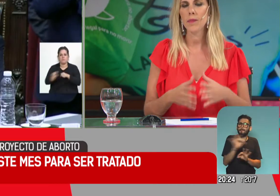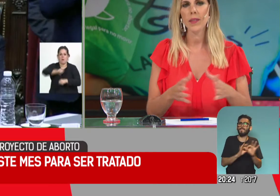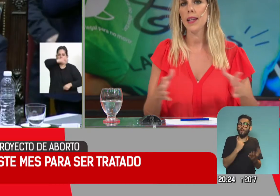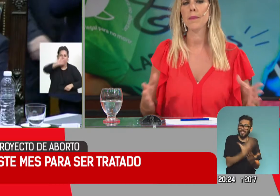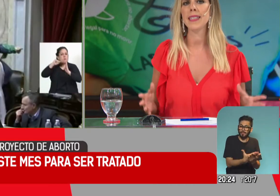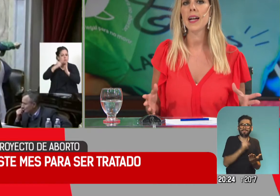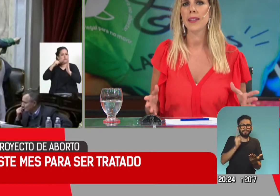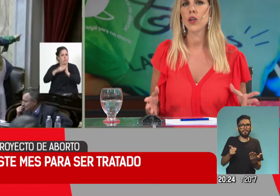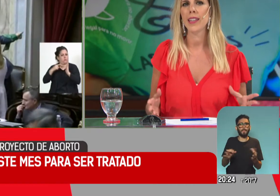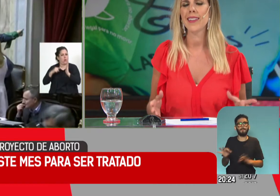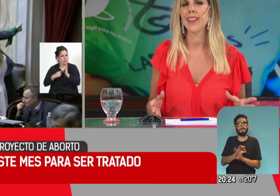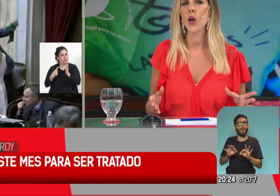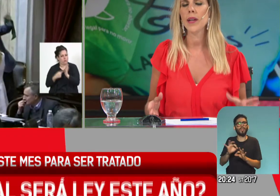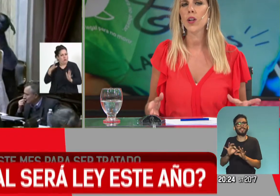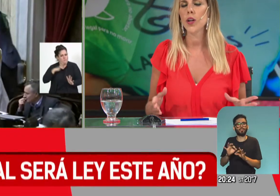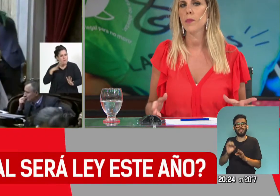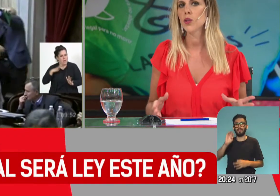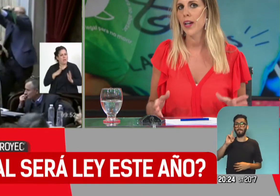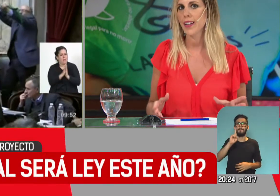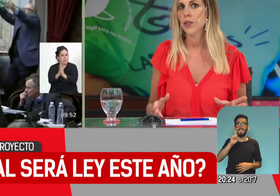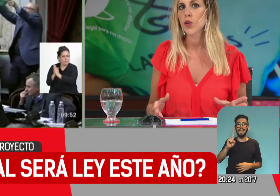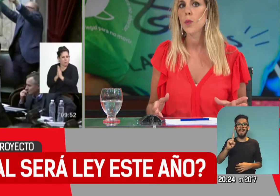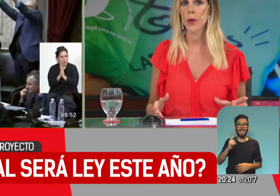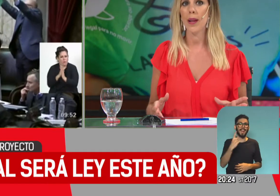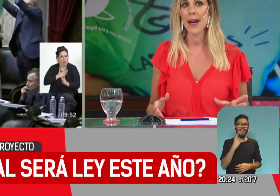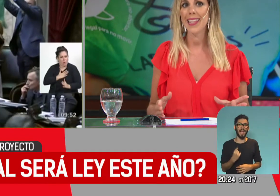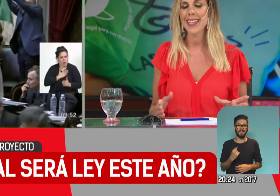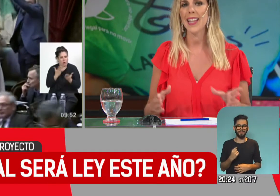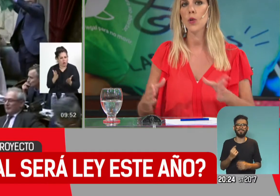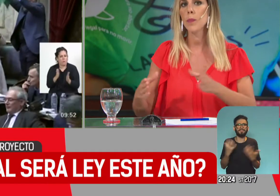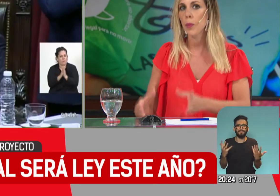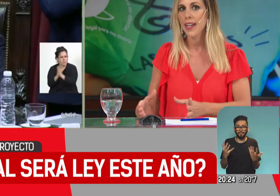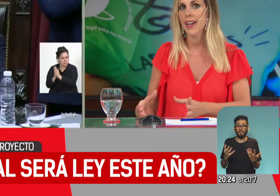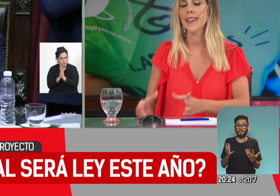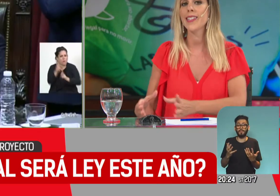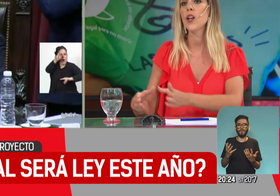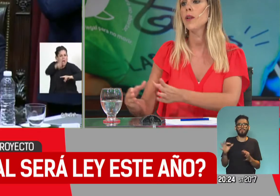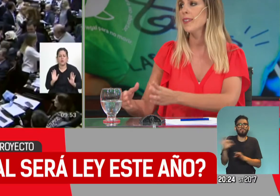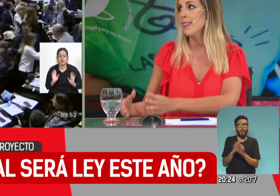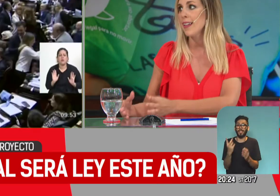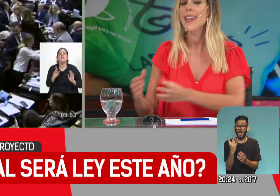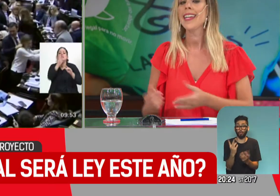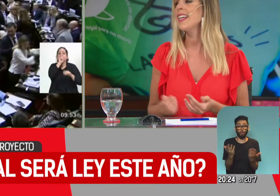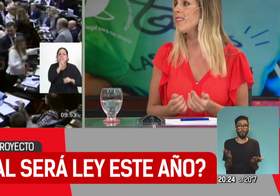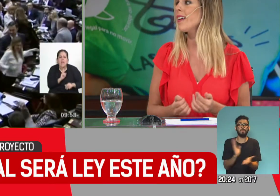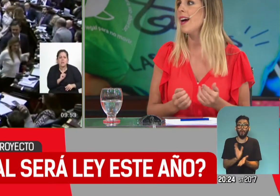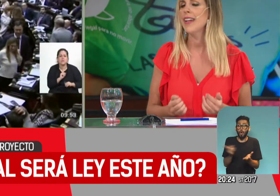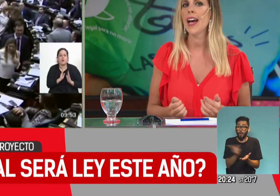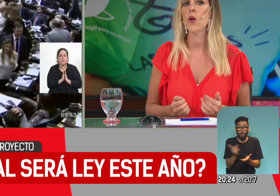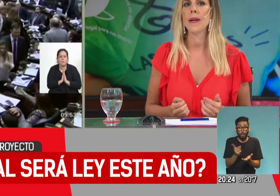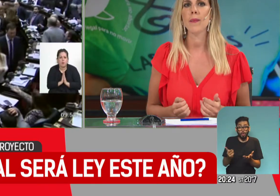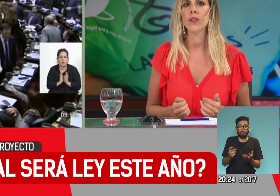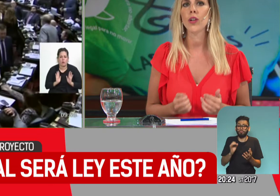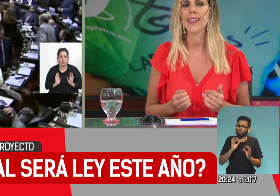que básicamente lo que intenta el gobierno es mostrar que esto es un problema de salud pública, que así se lo debe tratar y que debe